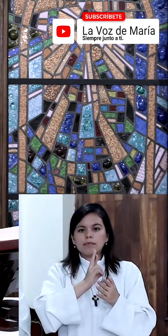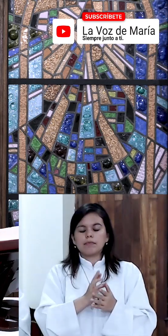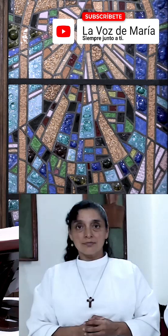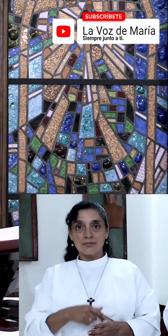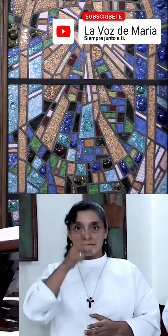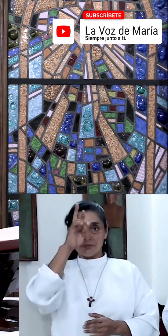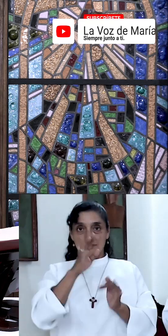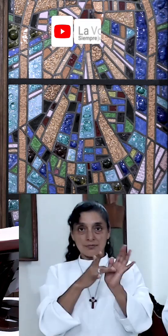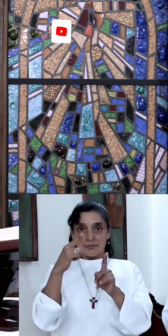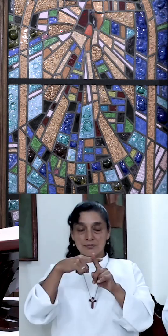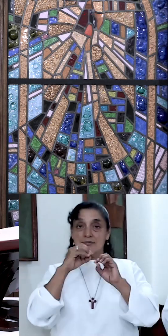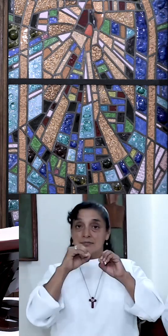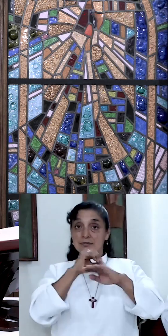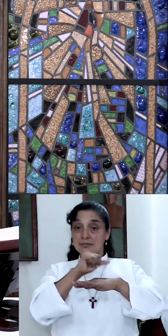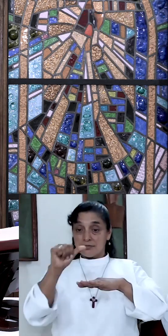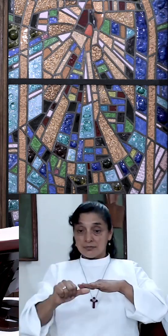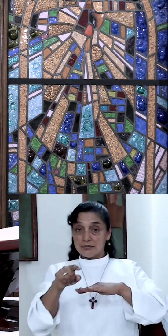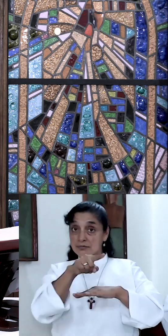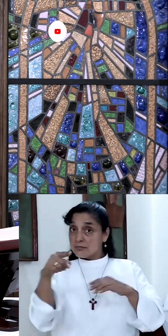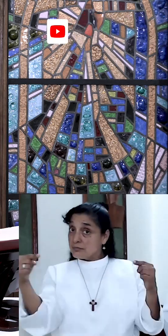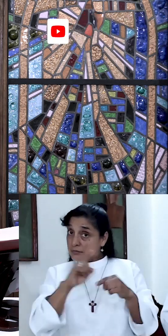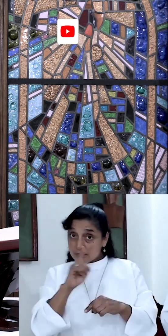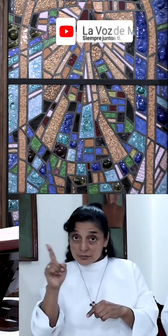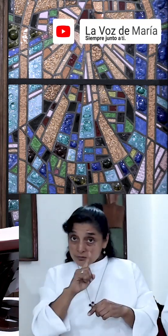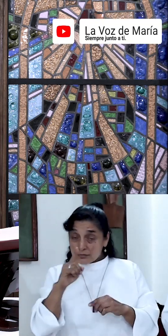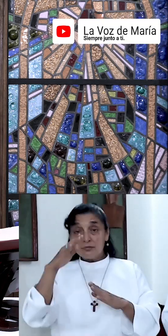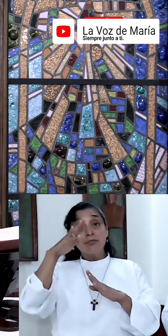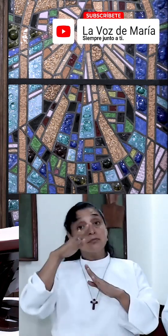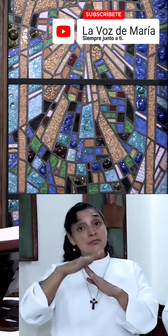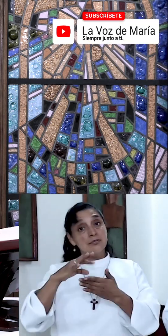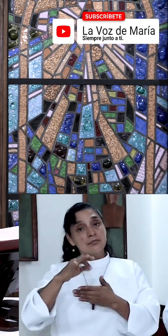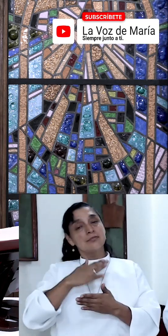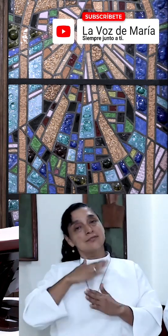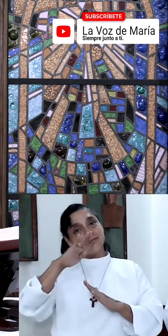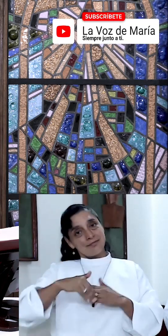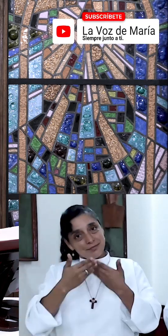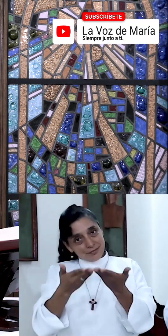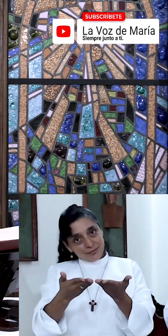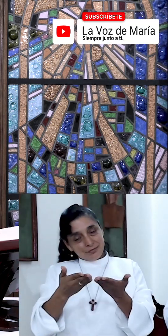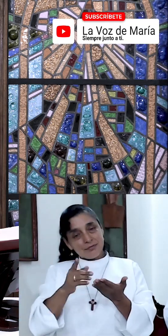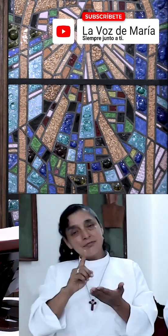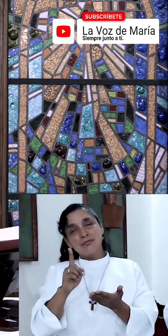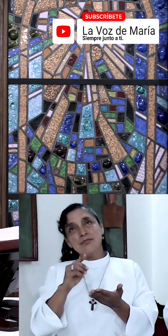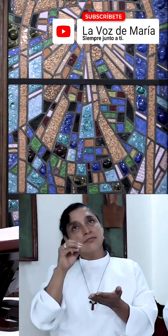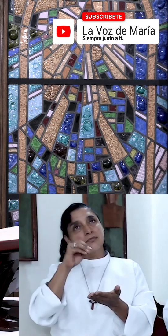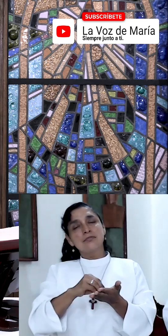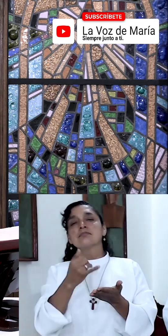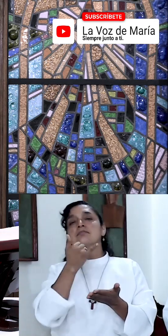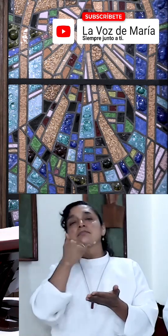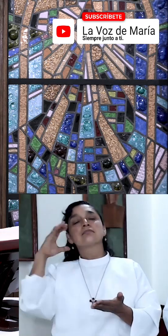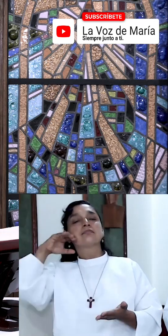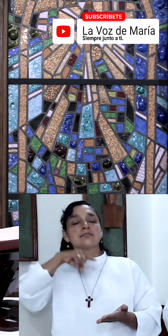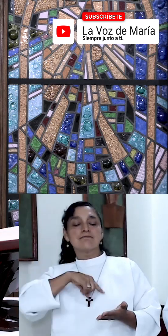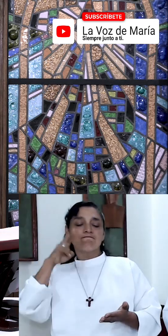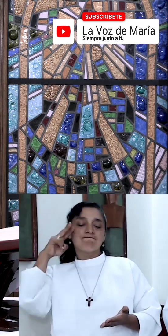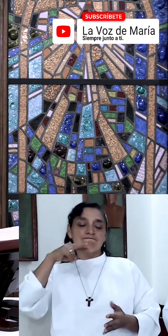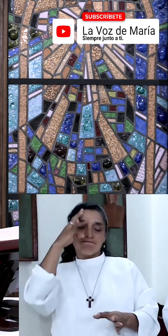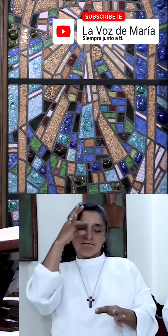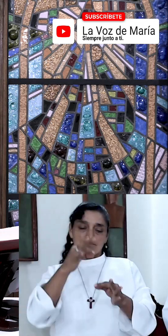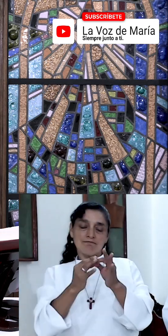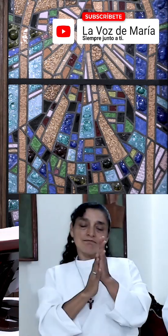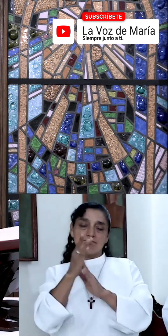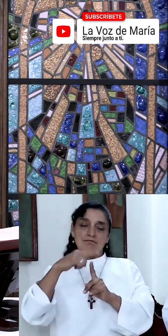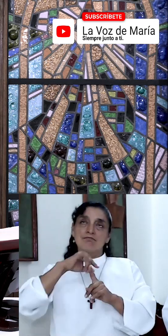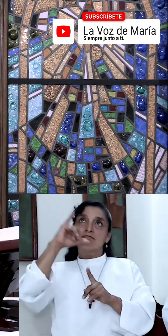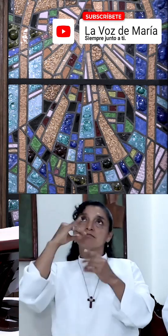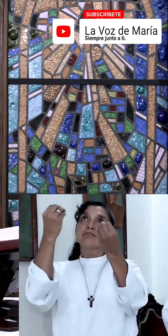Señor. Señor Jesucristo, que dijiste a tus apóstoles, la paz les dejo, mi paz les doy. No tengas en cuenta nuestros pecados, sino la fe